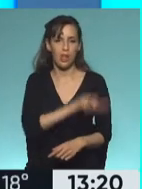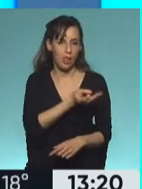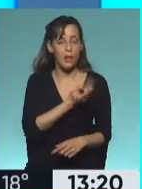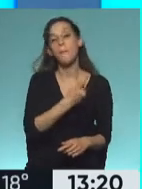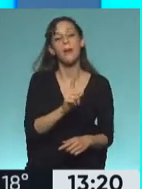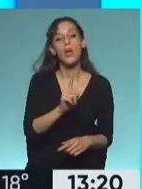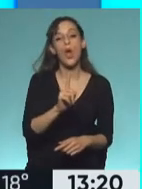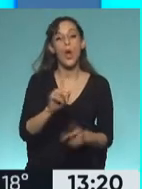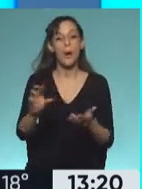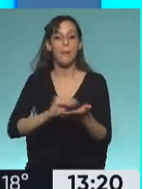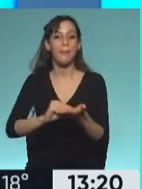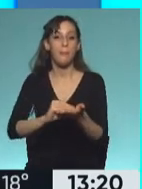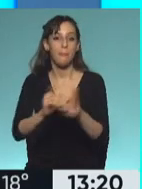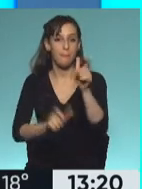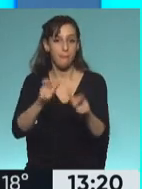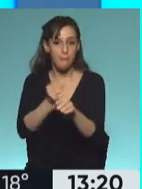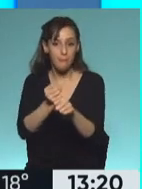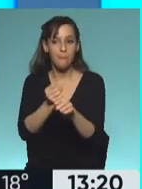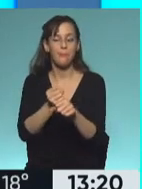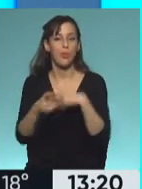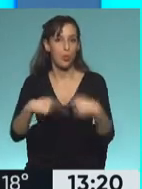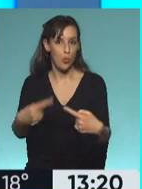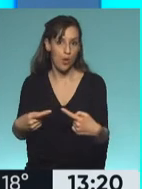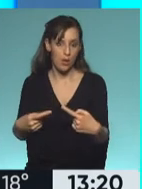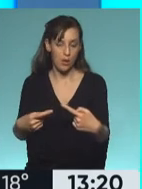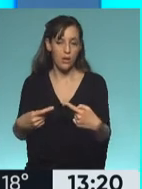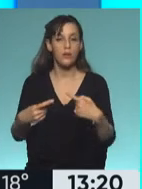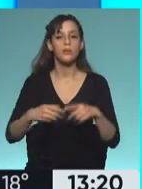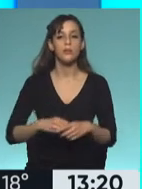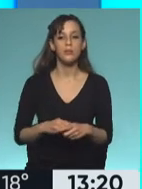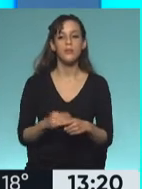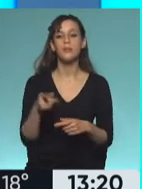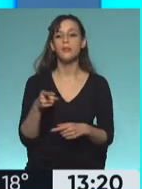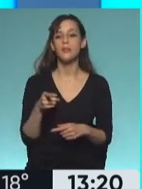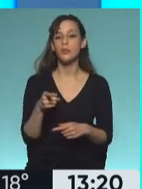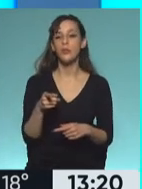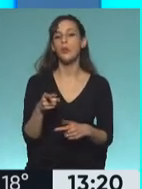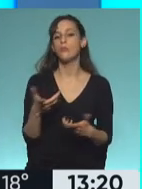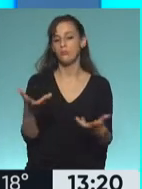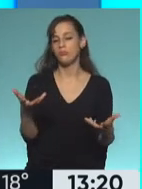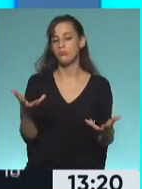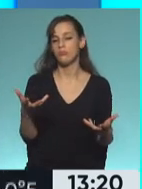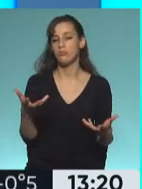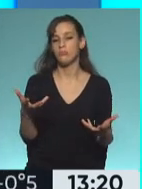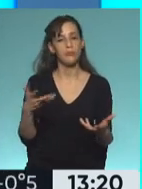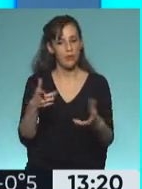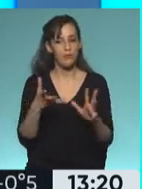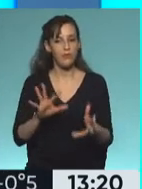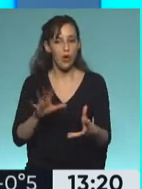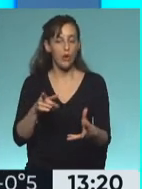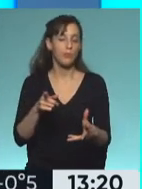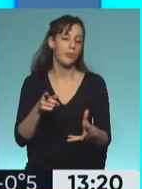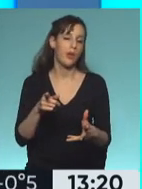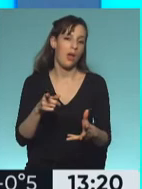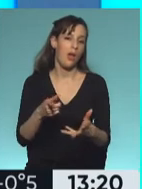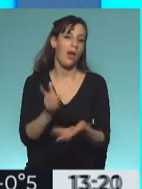en el empleo no golpeó tanto y esto es una de las primeras cuestiones que se admitió cómo era necesario poner esta especie de malla